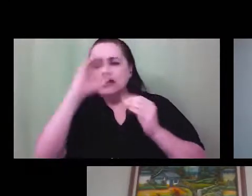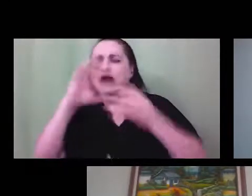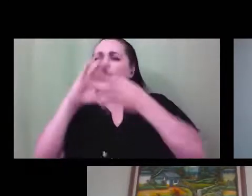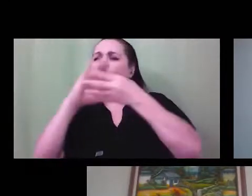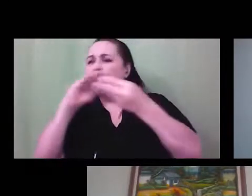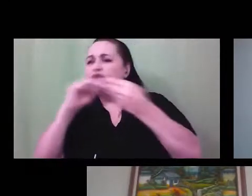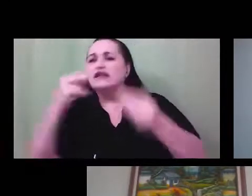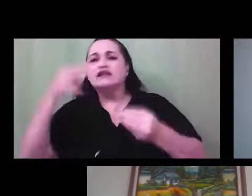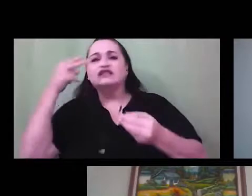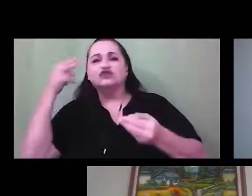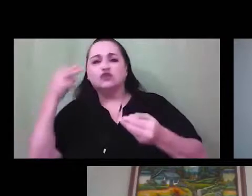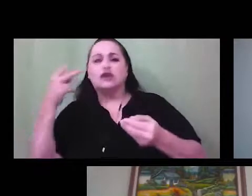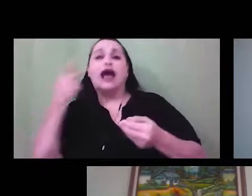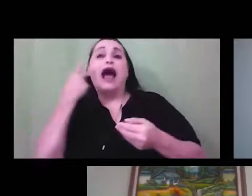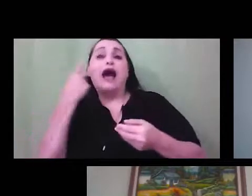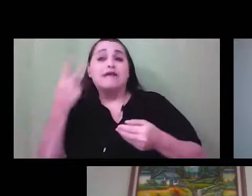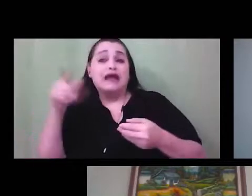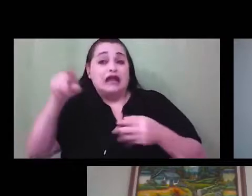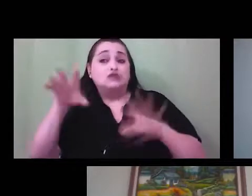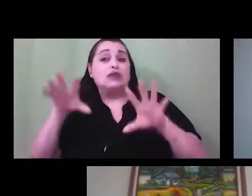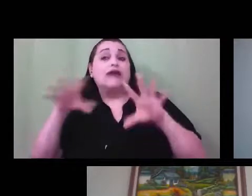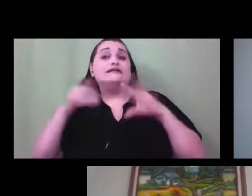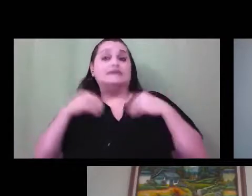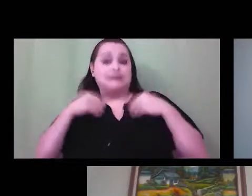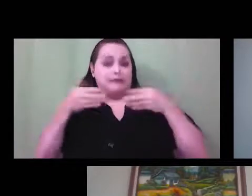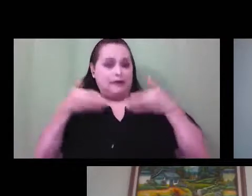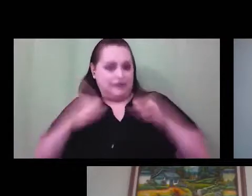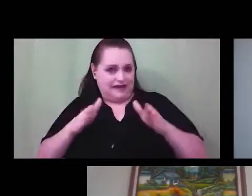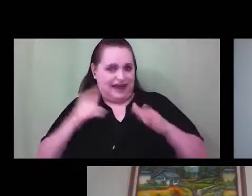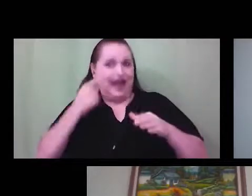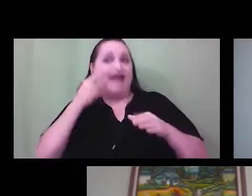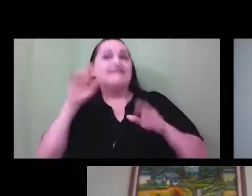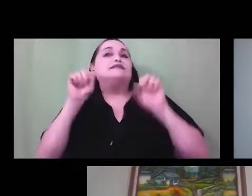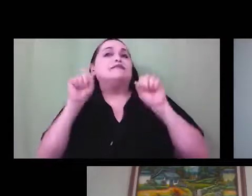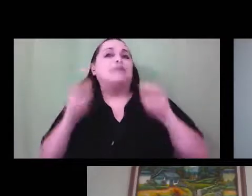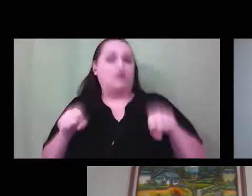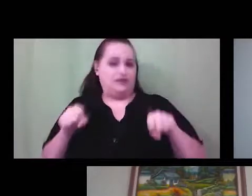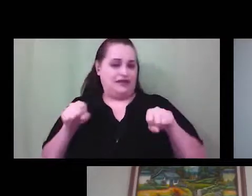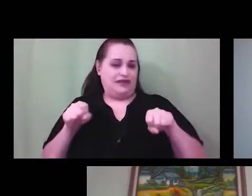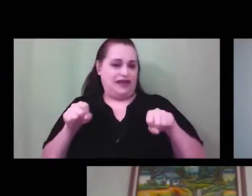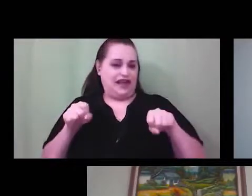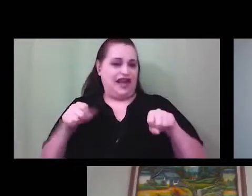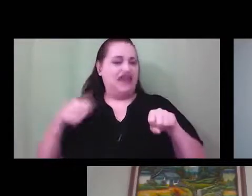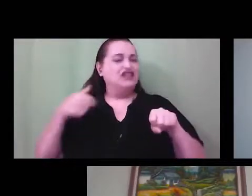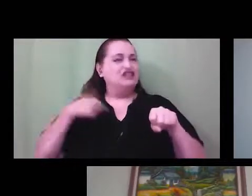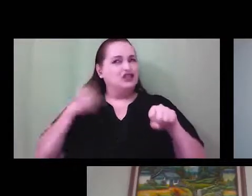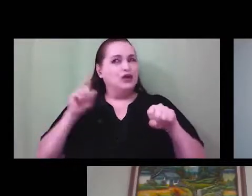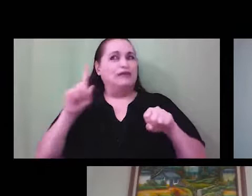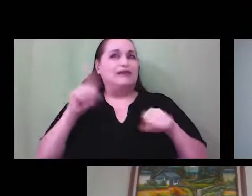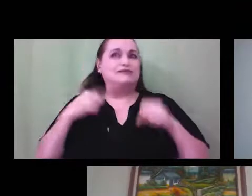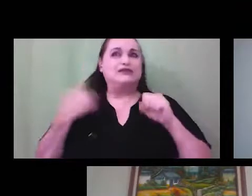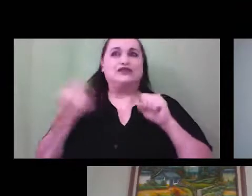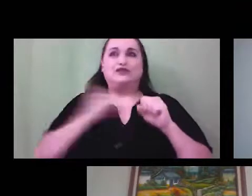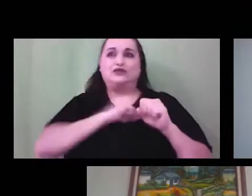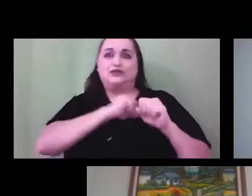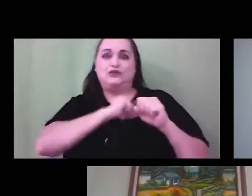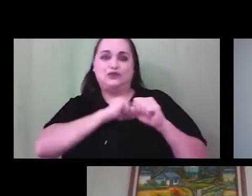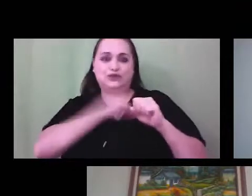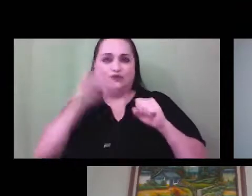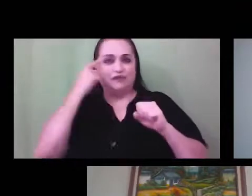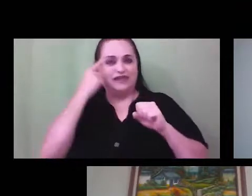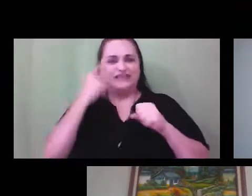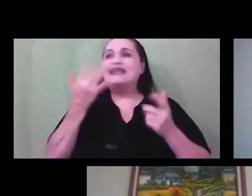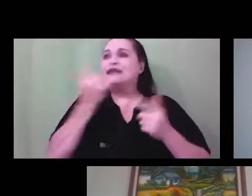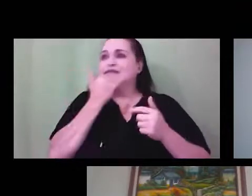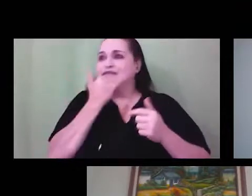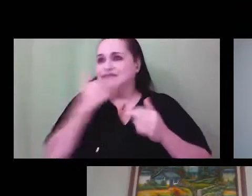historia para ver si me lo podían recibir. Escuchen eso, a ver si me lo podían recibir, porque yo iba como con ese sustillo, ¿qué va a